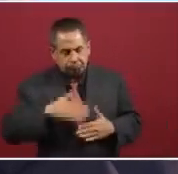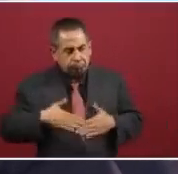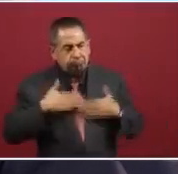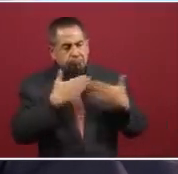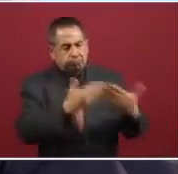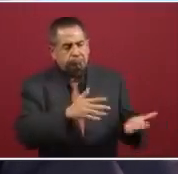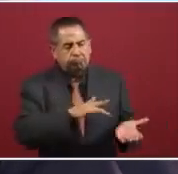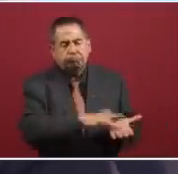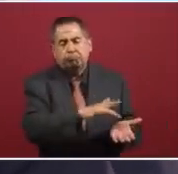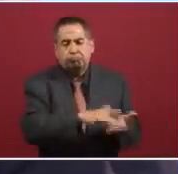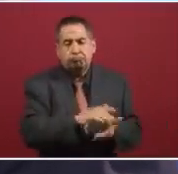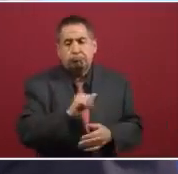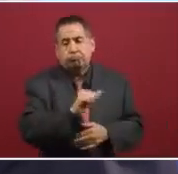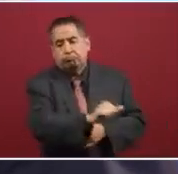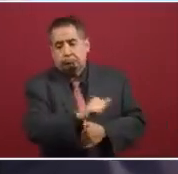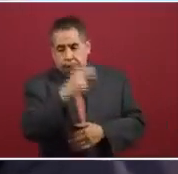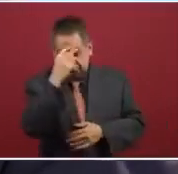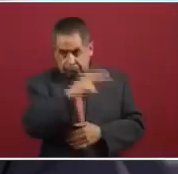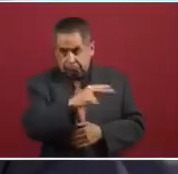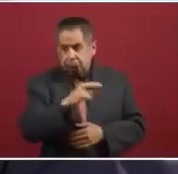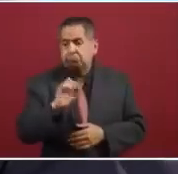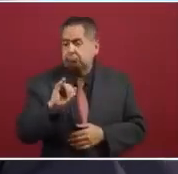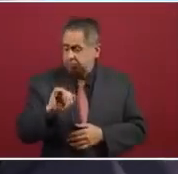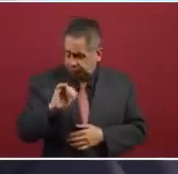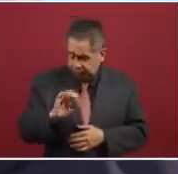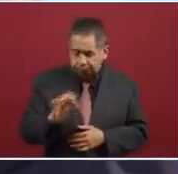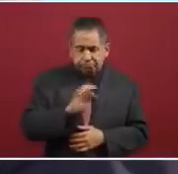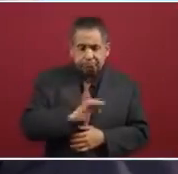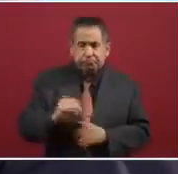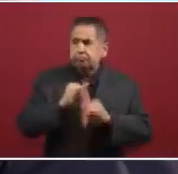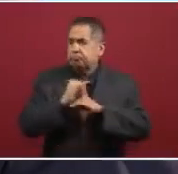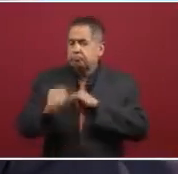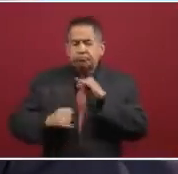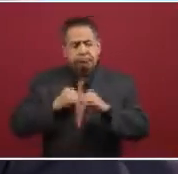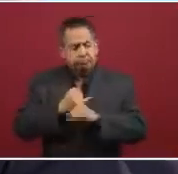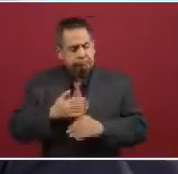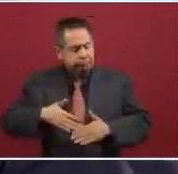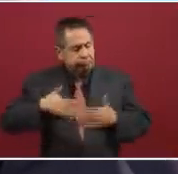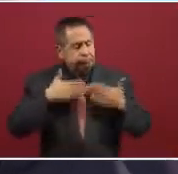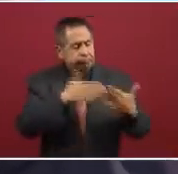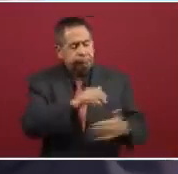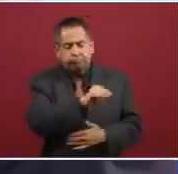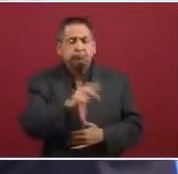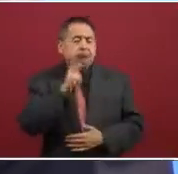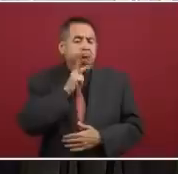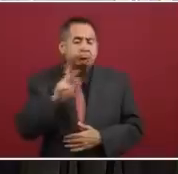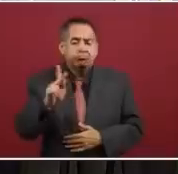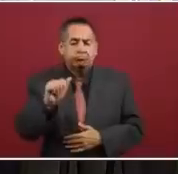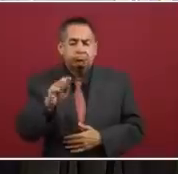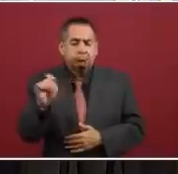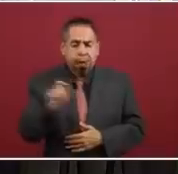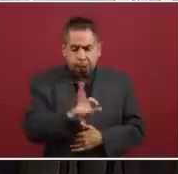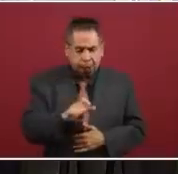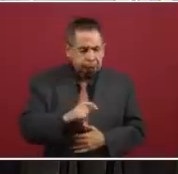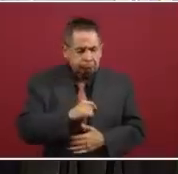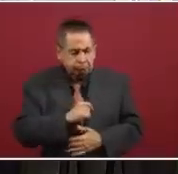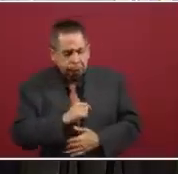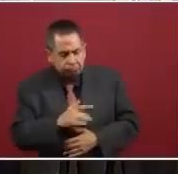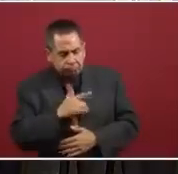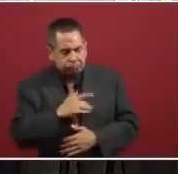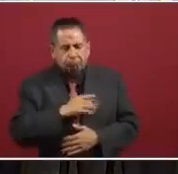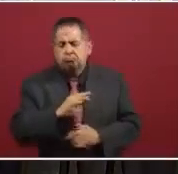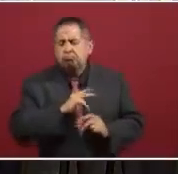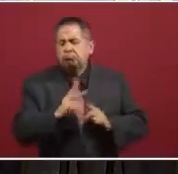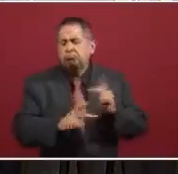de la banca internacional en la estrategia financiera de Petróleos Mexicanos y la política crediticia de